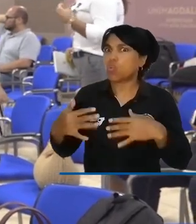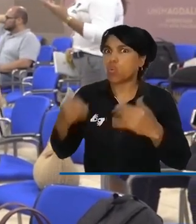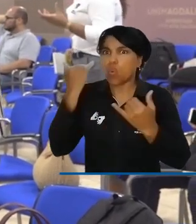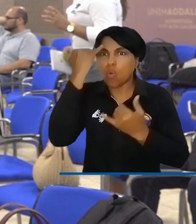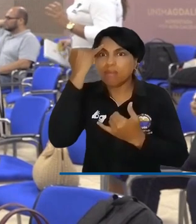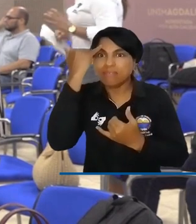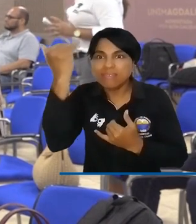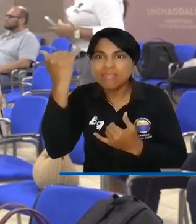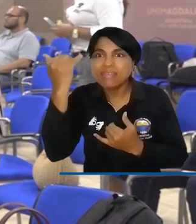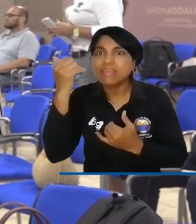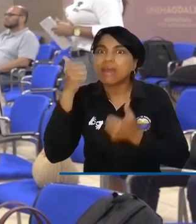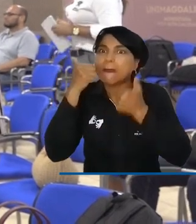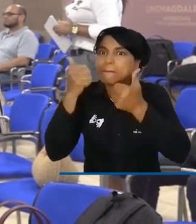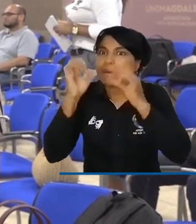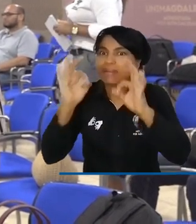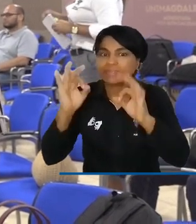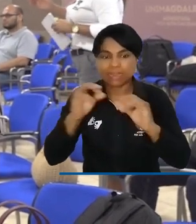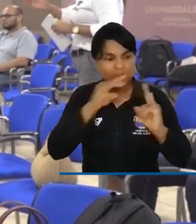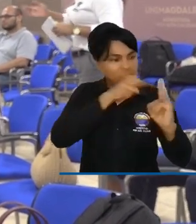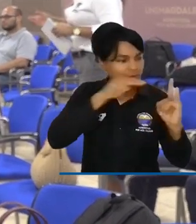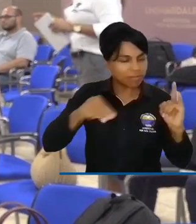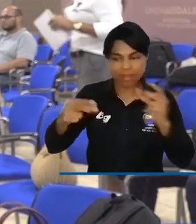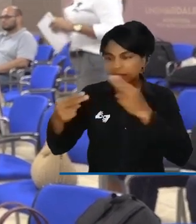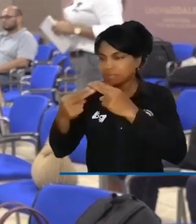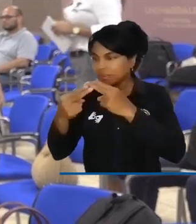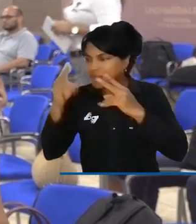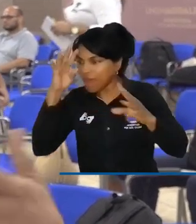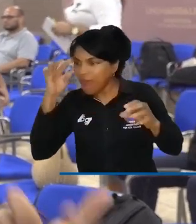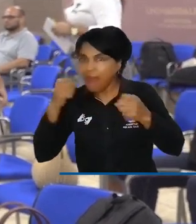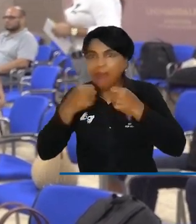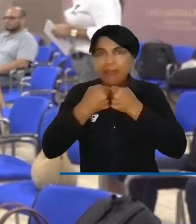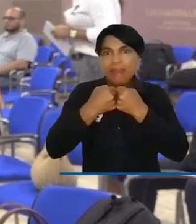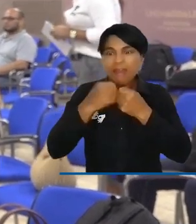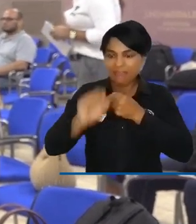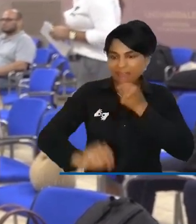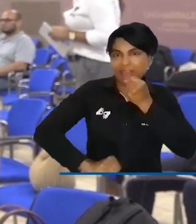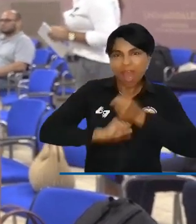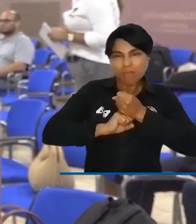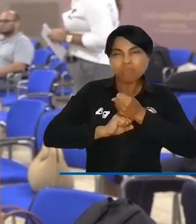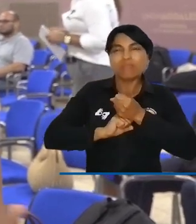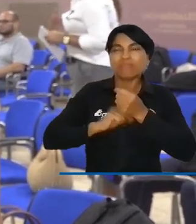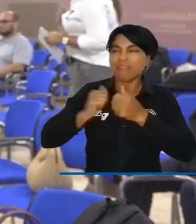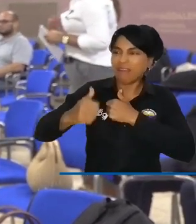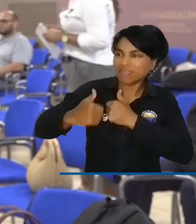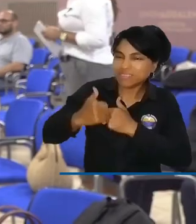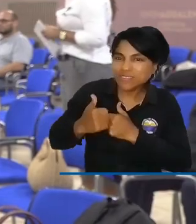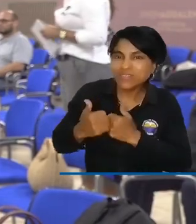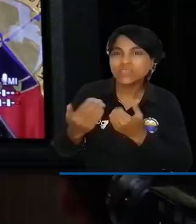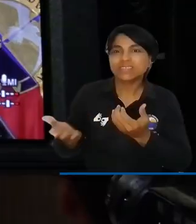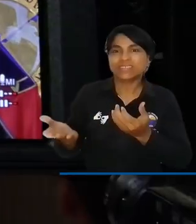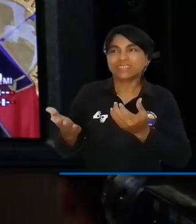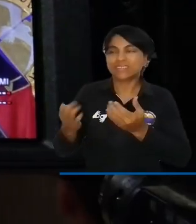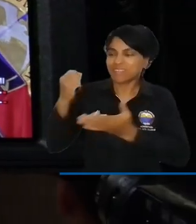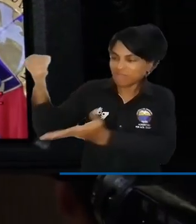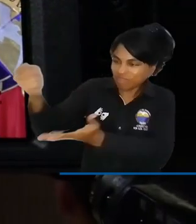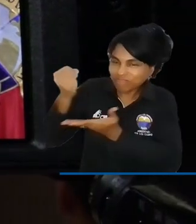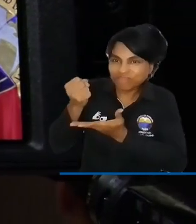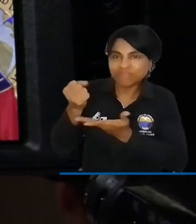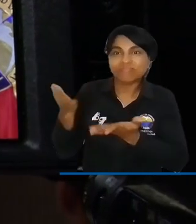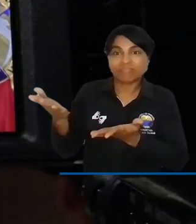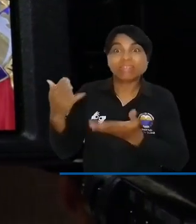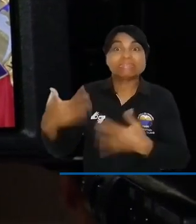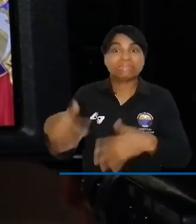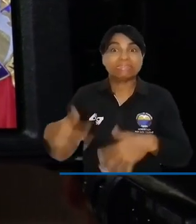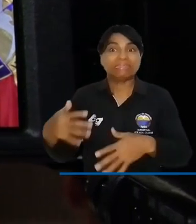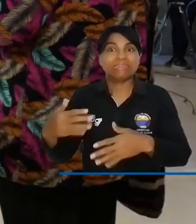idea excelente que se fusionen las dos entidades educativas y nos apoyen, sobre todo en las asesorías, con los